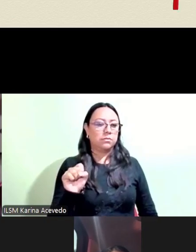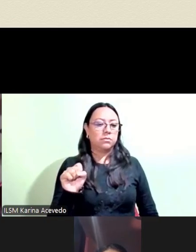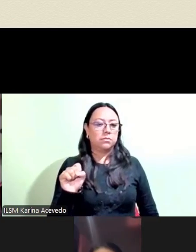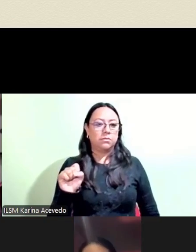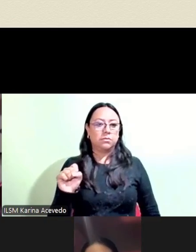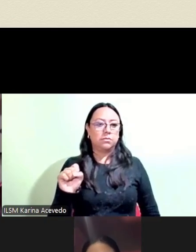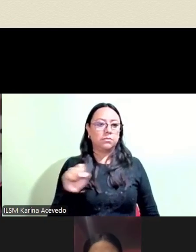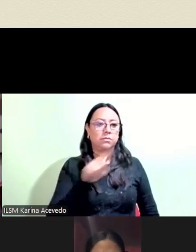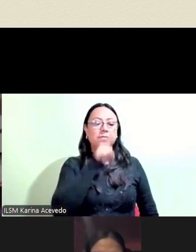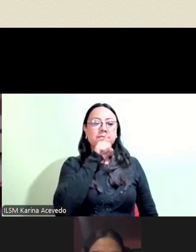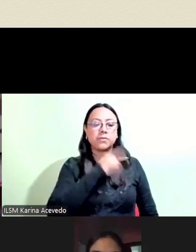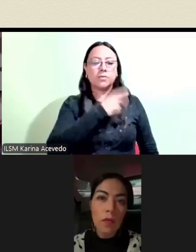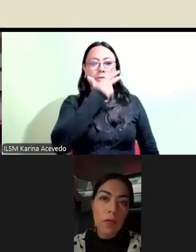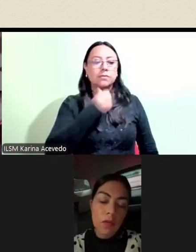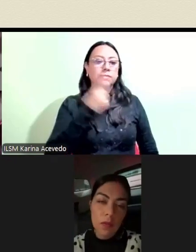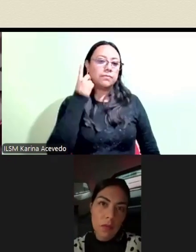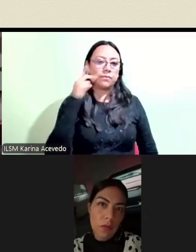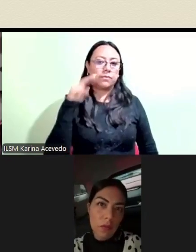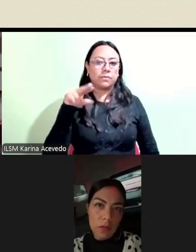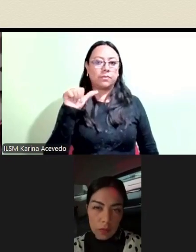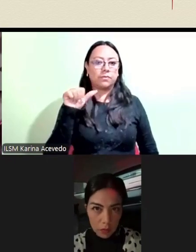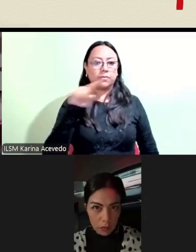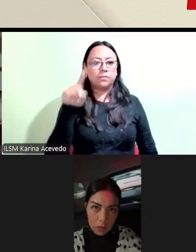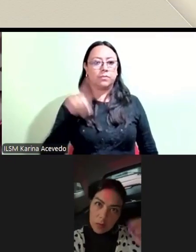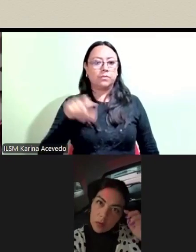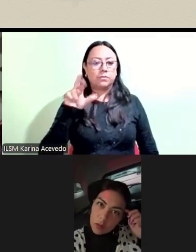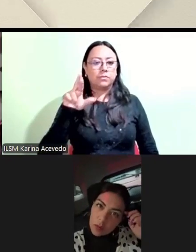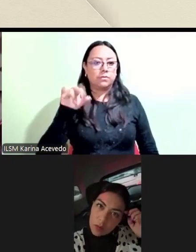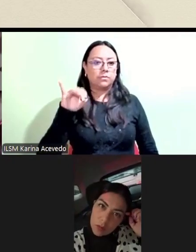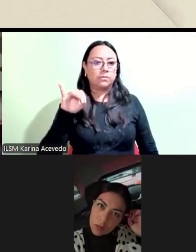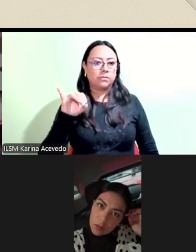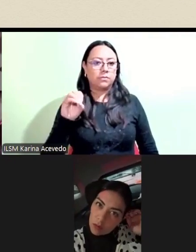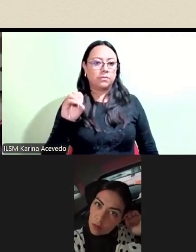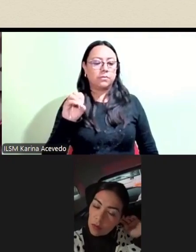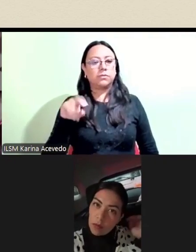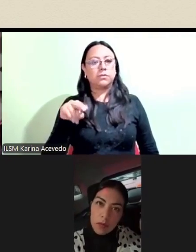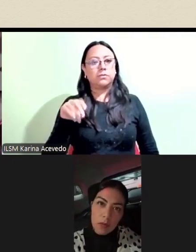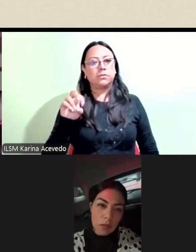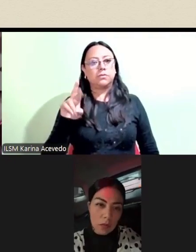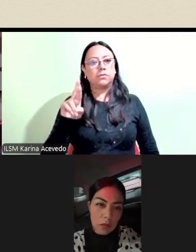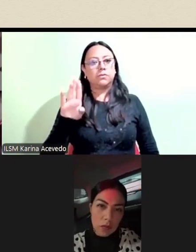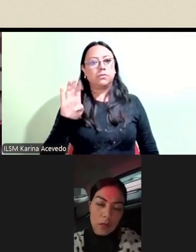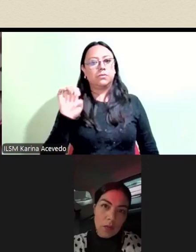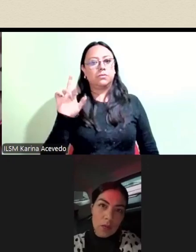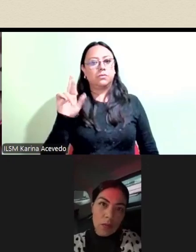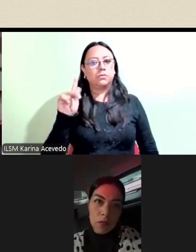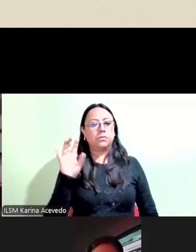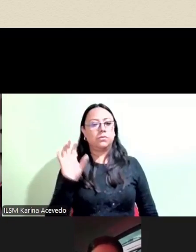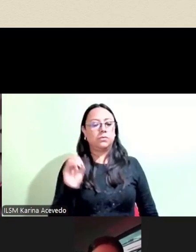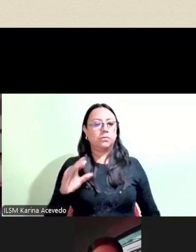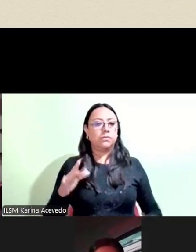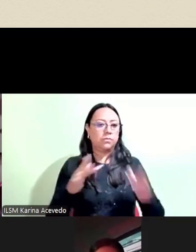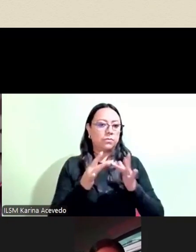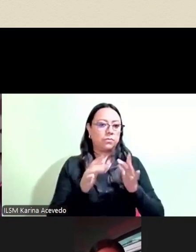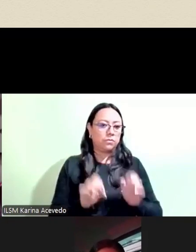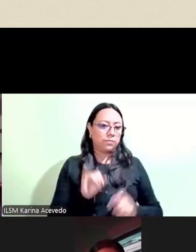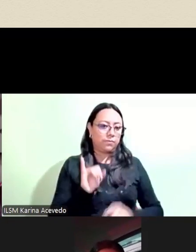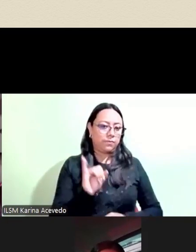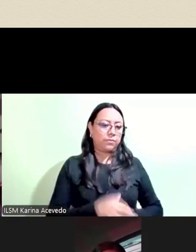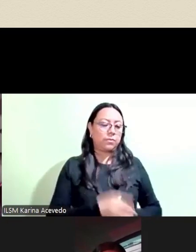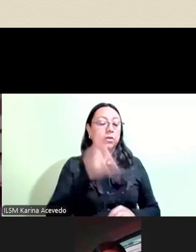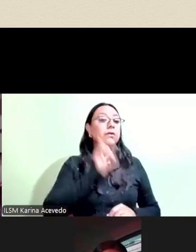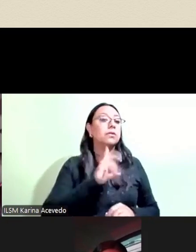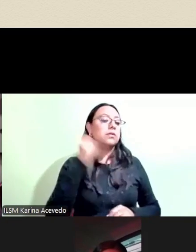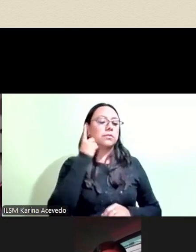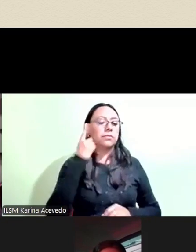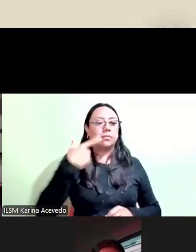Diputado Nazario Norberto Sánchez. Nazario Norberto, presente. Gracias, diputado. Diputada María Gabriela